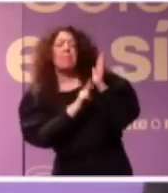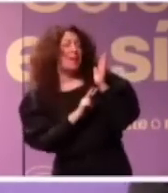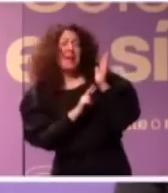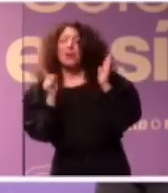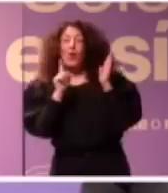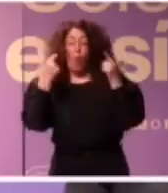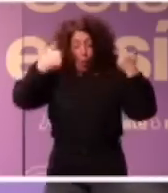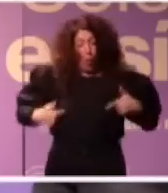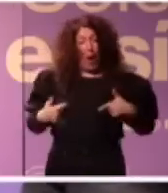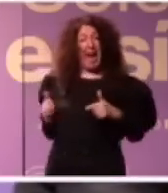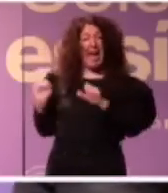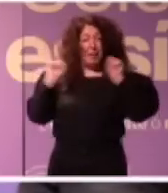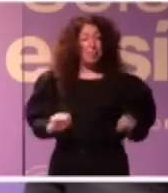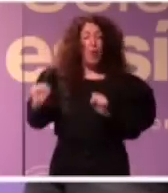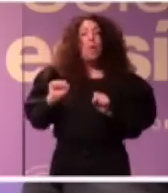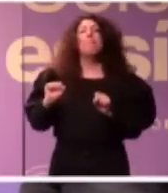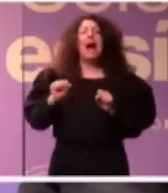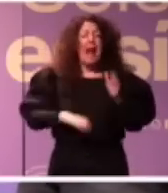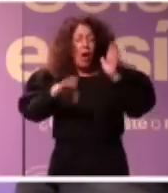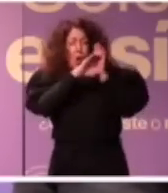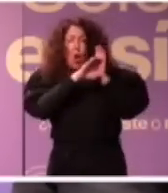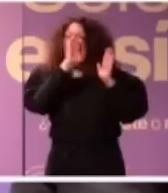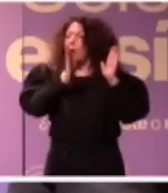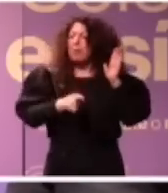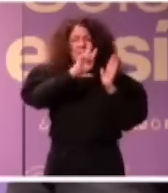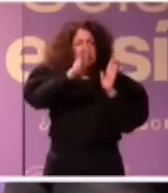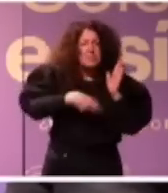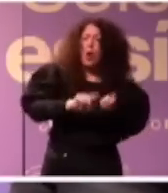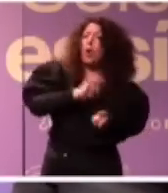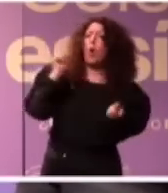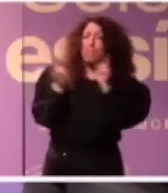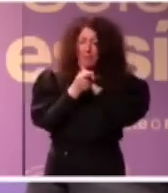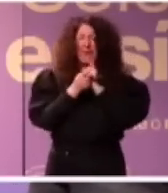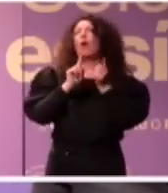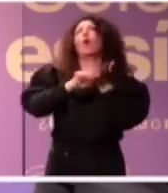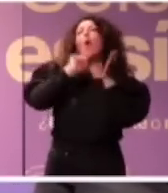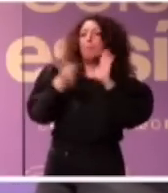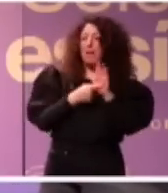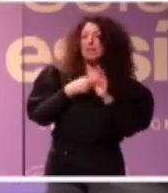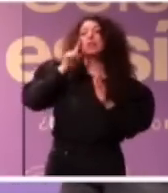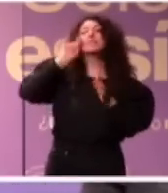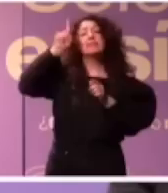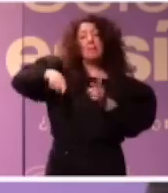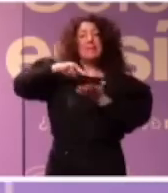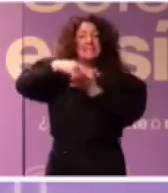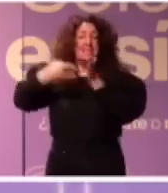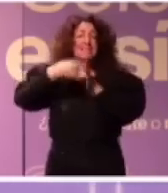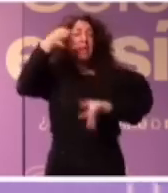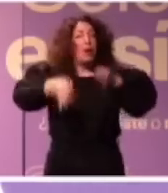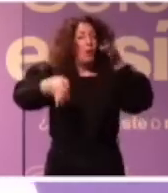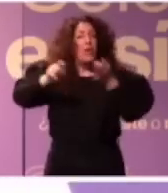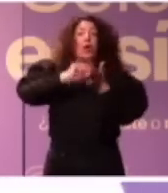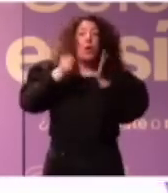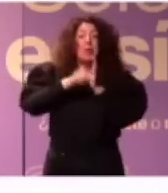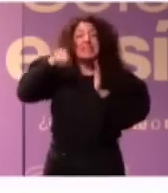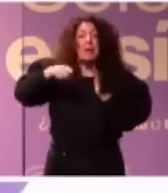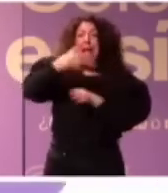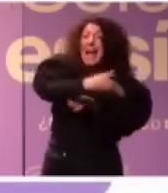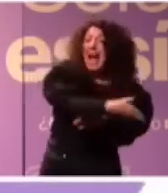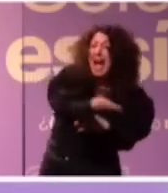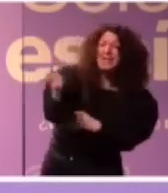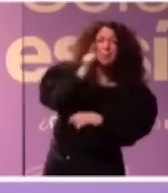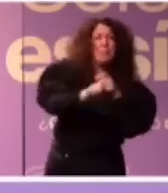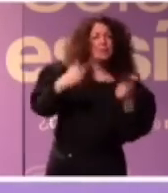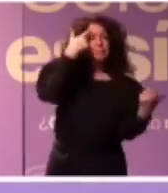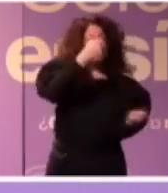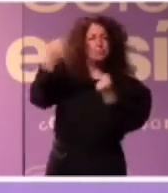cuerpo para cambiar un código penal completo, un sistema judicial completo y para tener en la calle psicólogas especializadas,